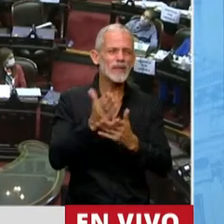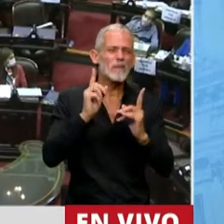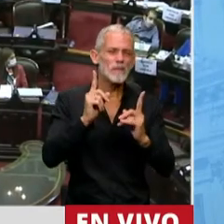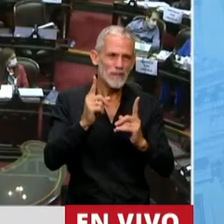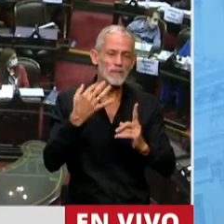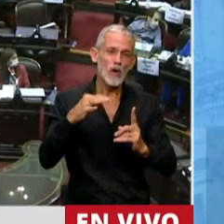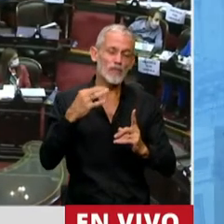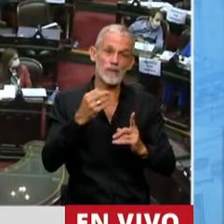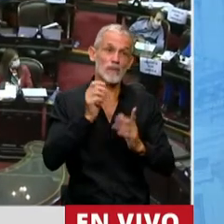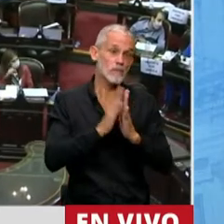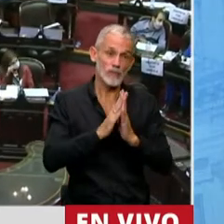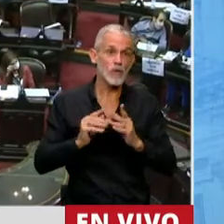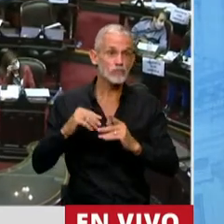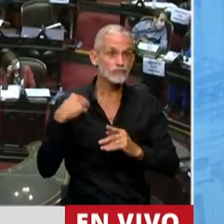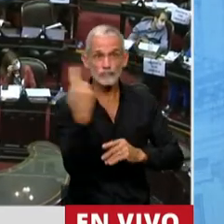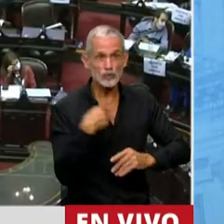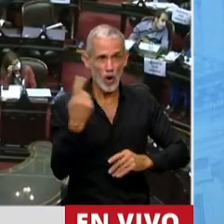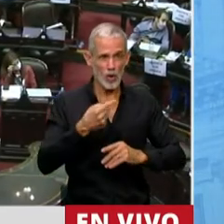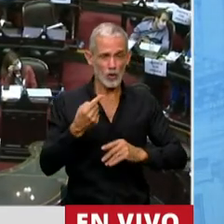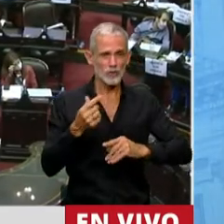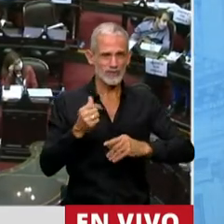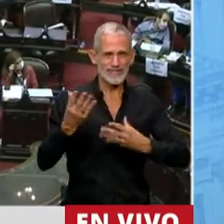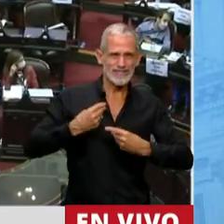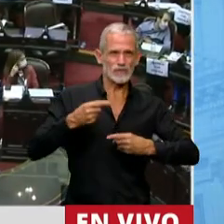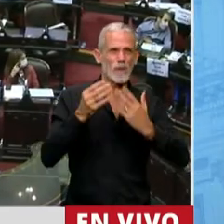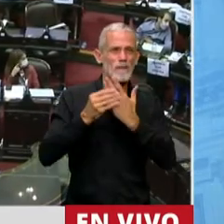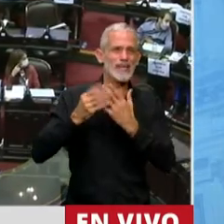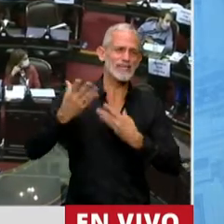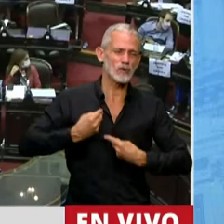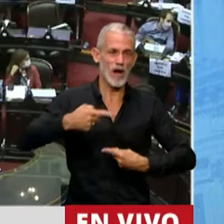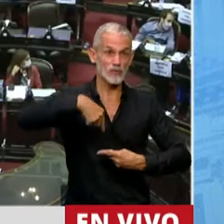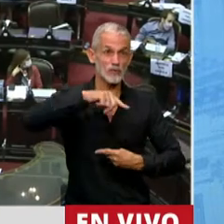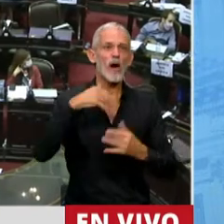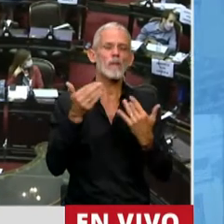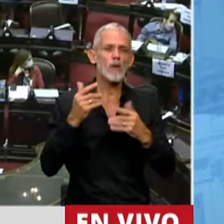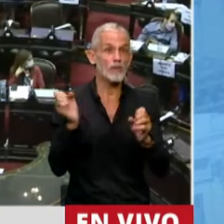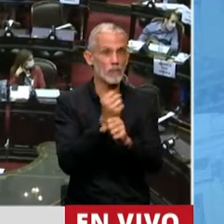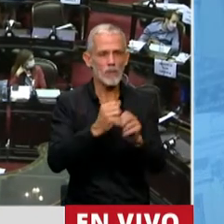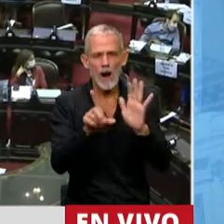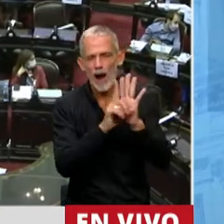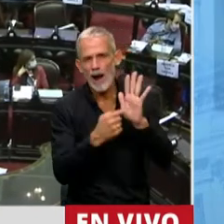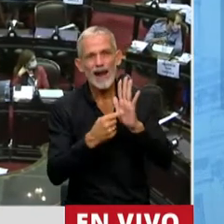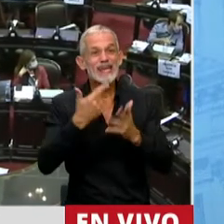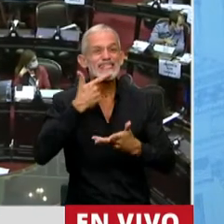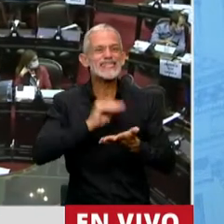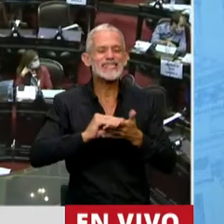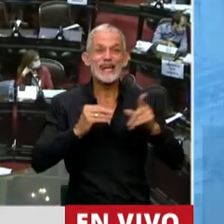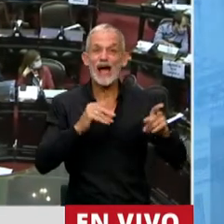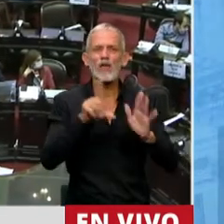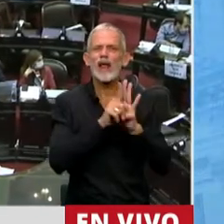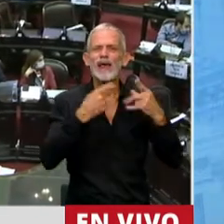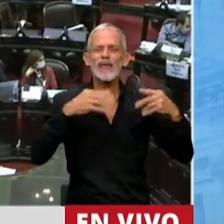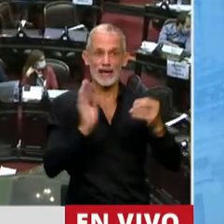que entre todos y con la ayuda también del ministro logremos la sanción definitiva en el Senado de la Ley